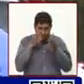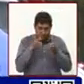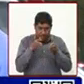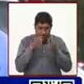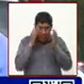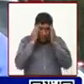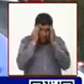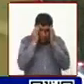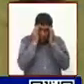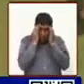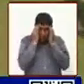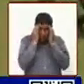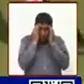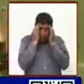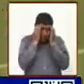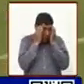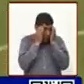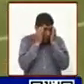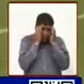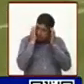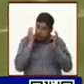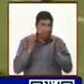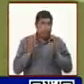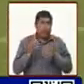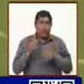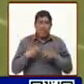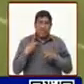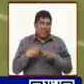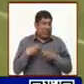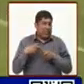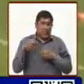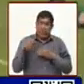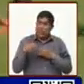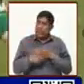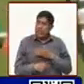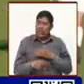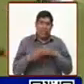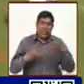concentrados, bien atentos en todas las líneas, porque de hecho que son partidos complicados.